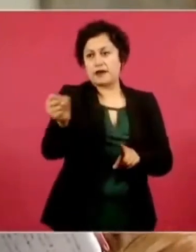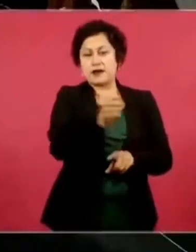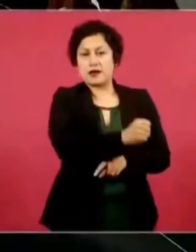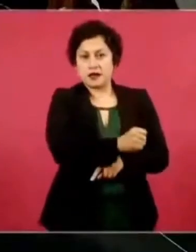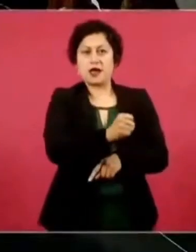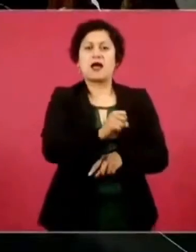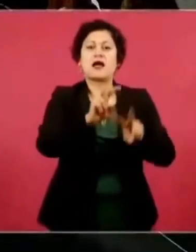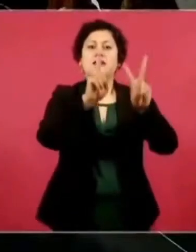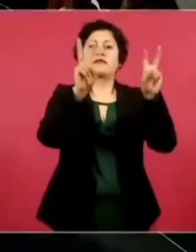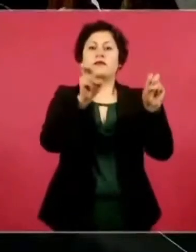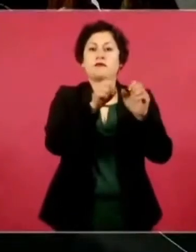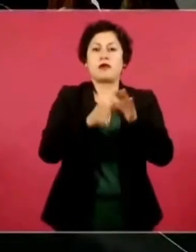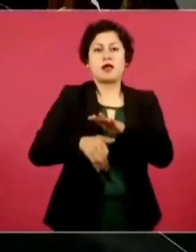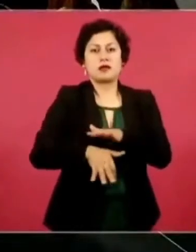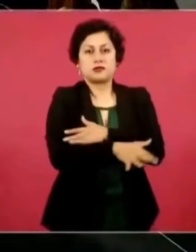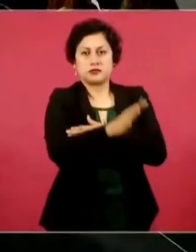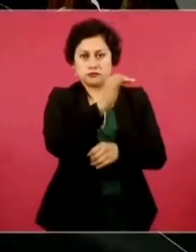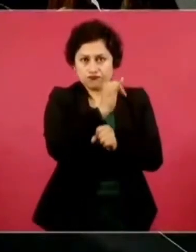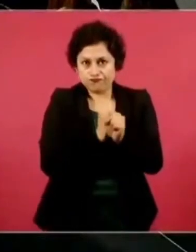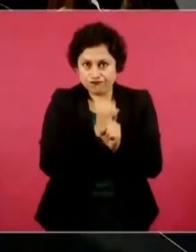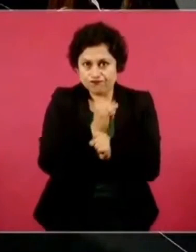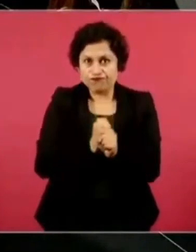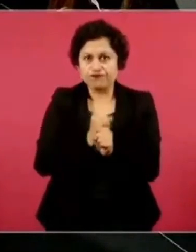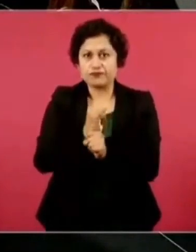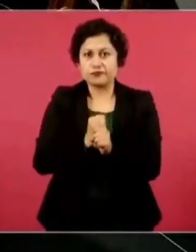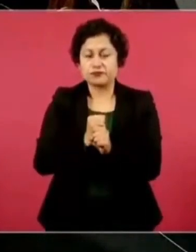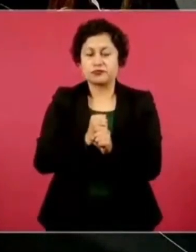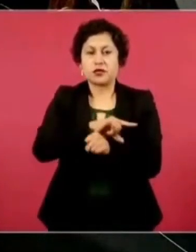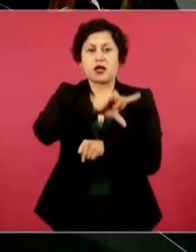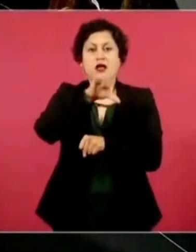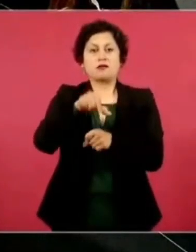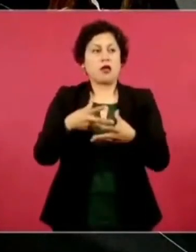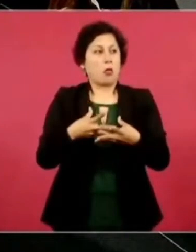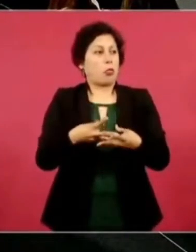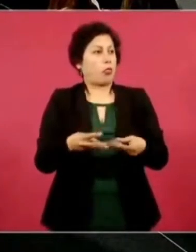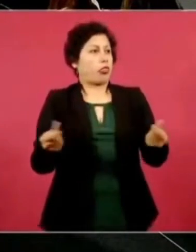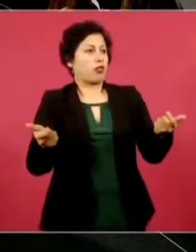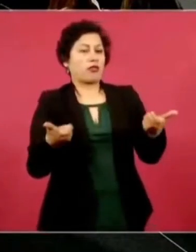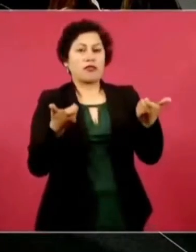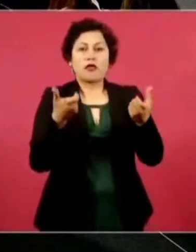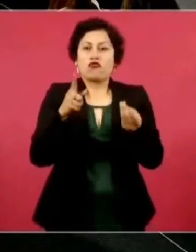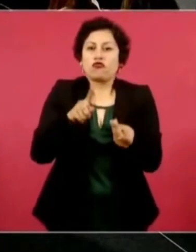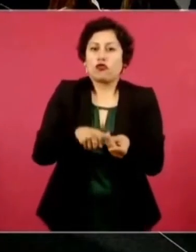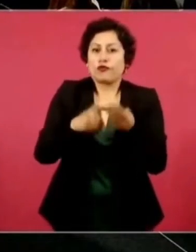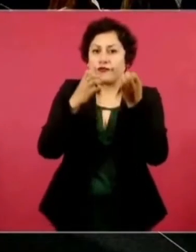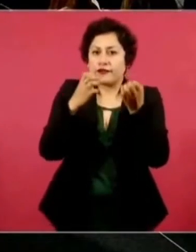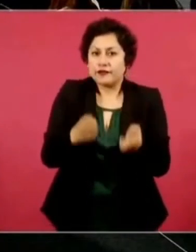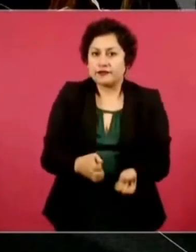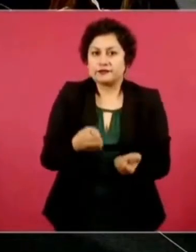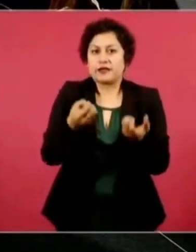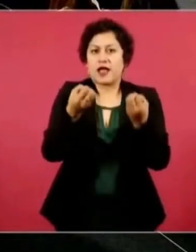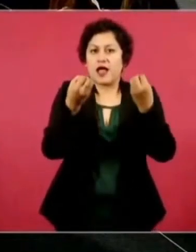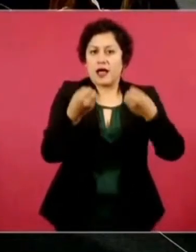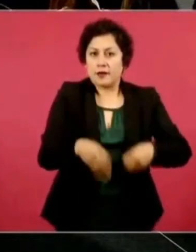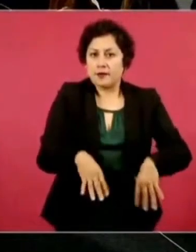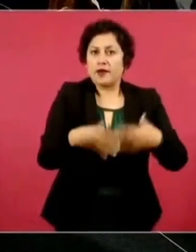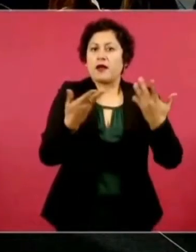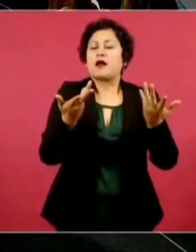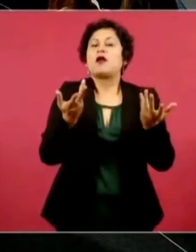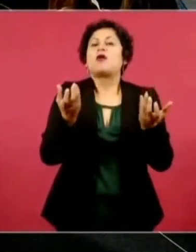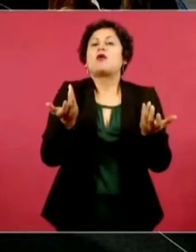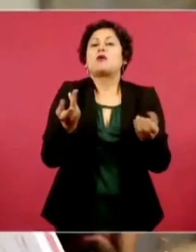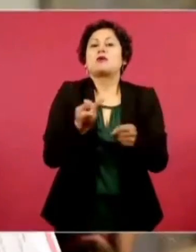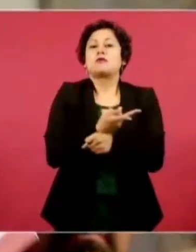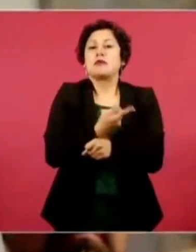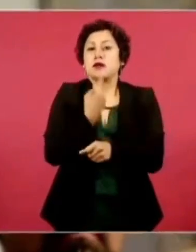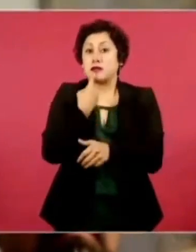tema de los 43 desaparecidos, y resulta que ese dinero no se sabe en dónde quedó, qué pasó con esa denuncia en